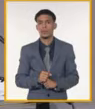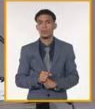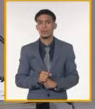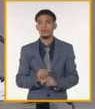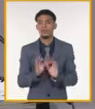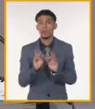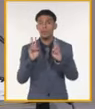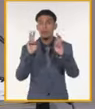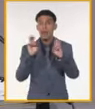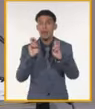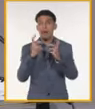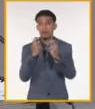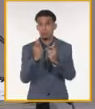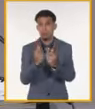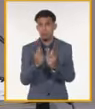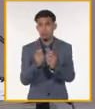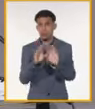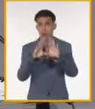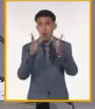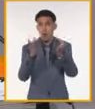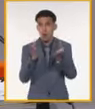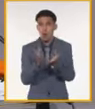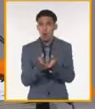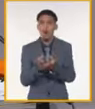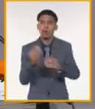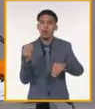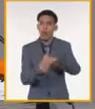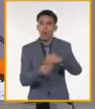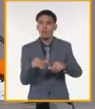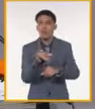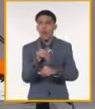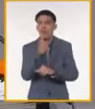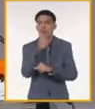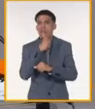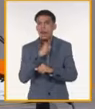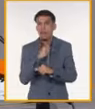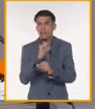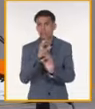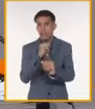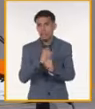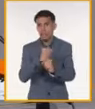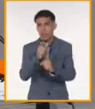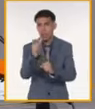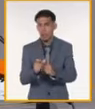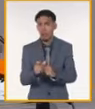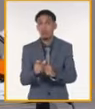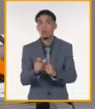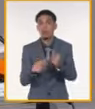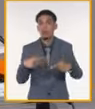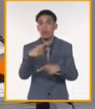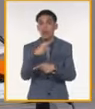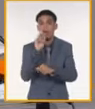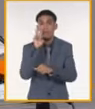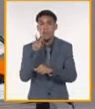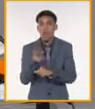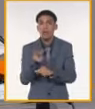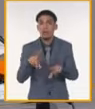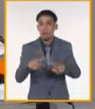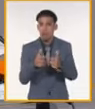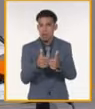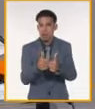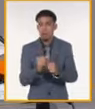de la contabilidad para el registro de todas las operaciones y para facilitar y también poder velar por el cumplimiento de las obligaciones tributarias